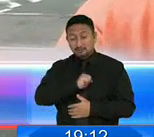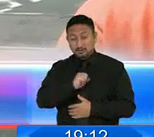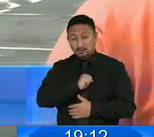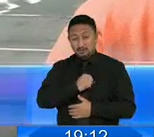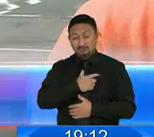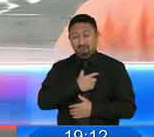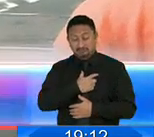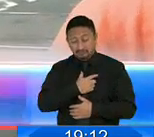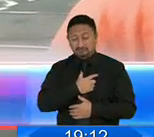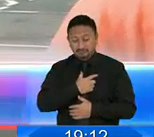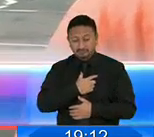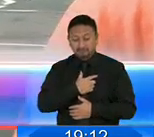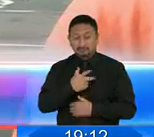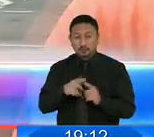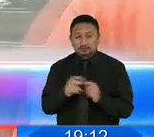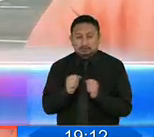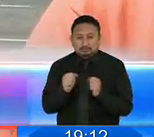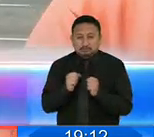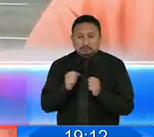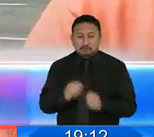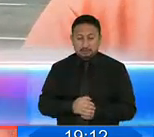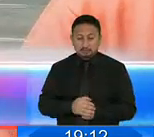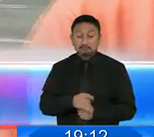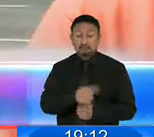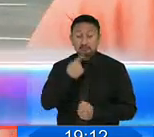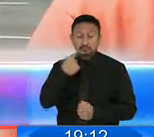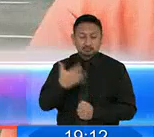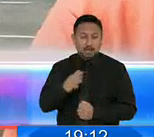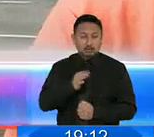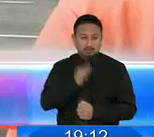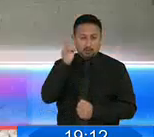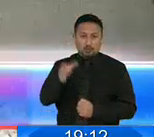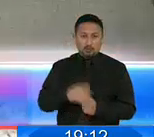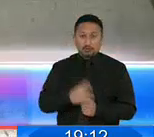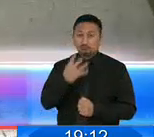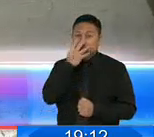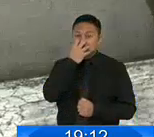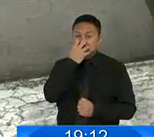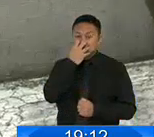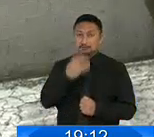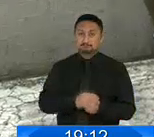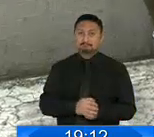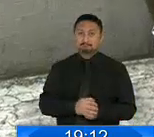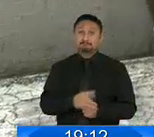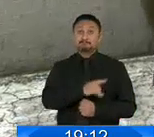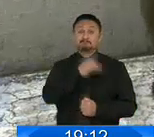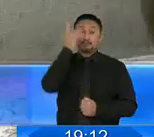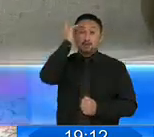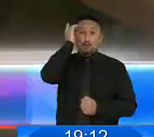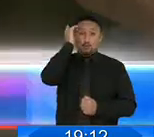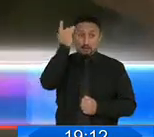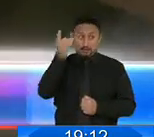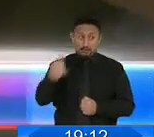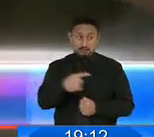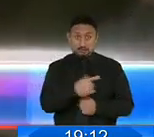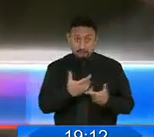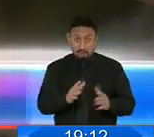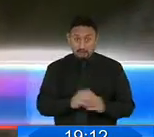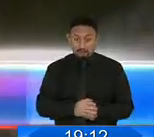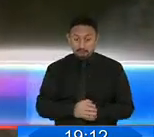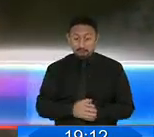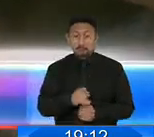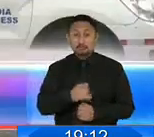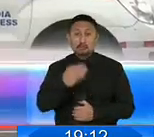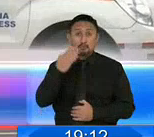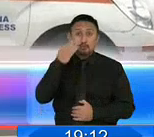y comenzó con escalofríos. Y dicen que es COVID ya. Le pusieron oxígeno. Su preocupación crece, pues por si esto no fuera poco, su